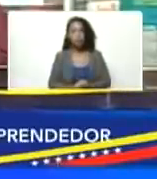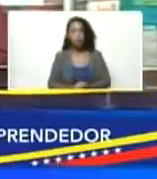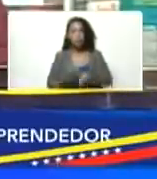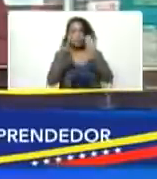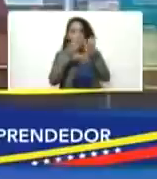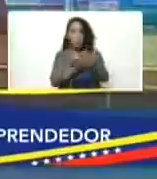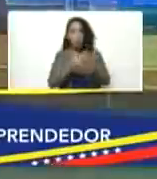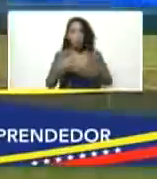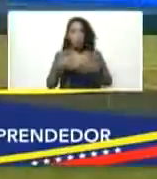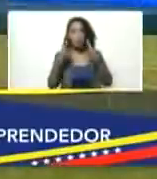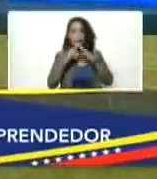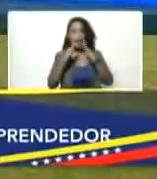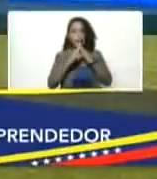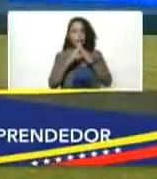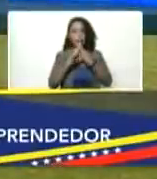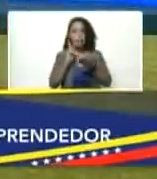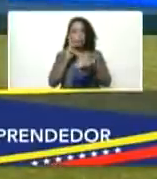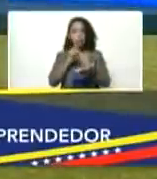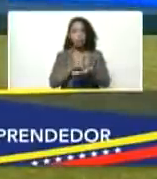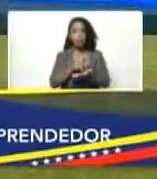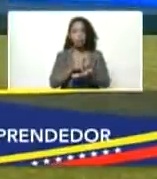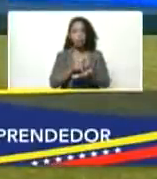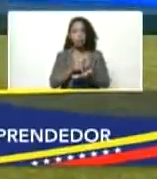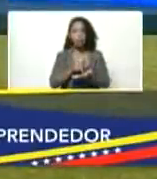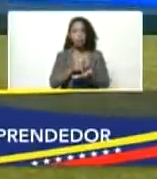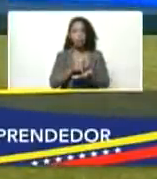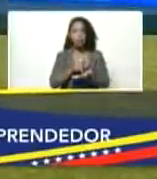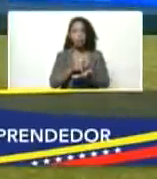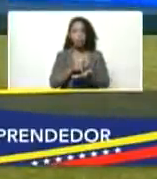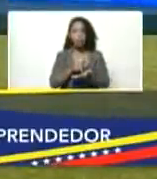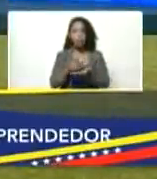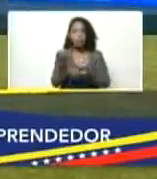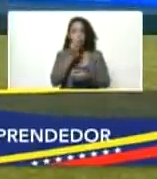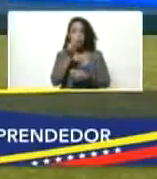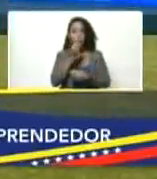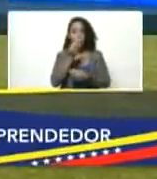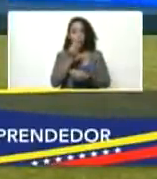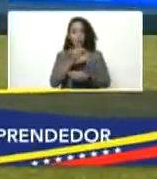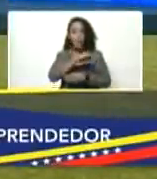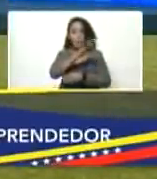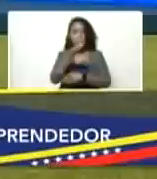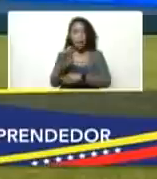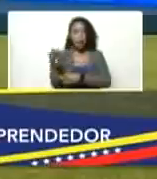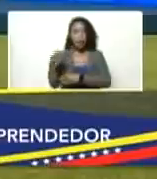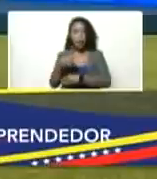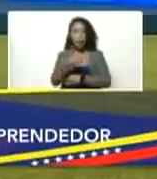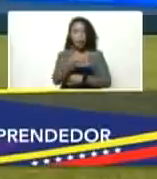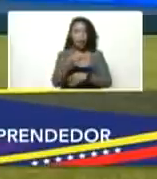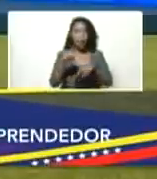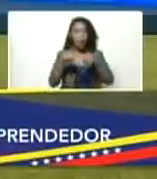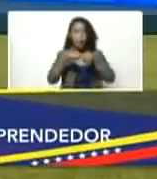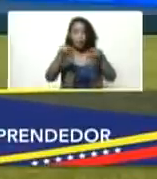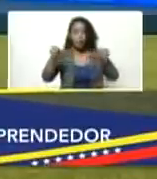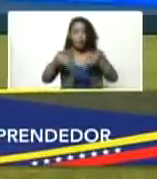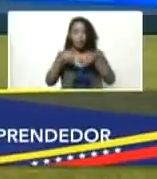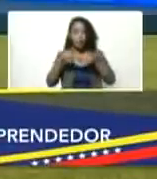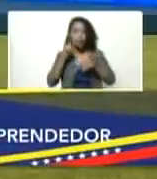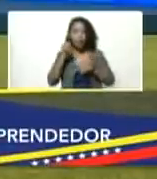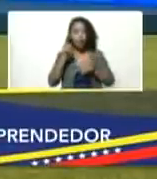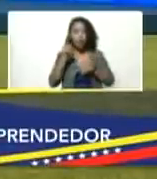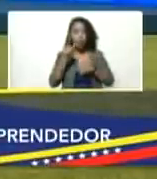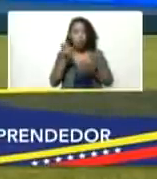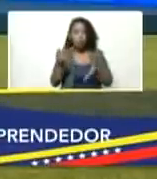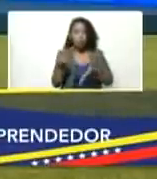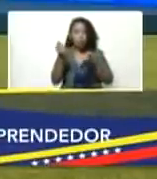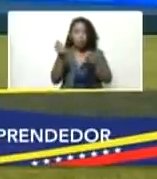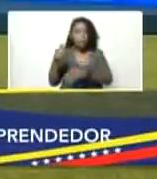7 millones de hogares que hay que llegarle con la proteína del mar, del río y de la acuicultura. O sea, con su bolsita de